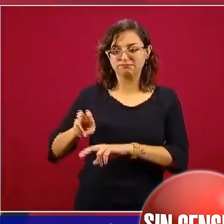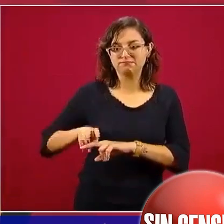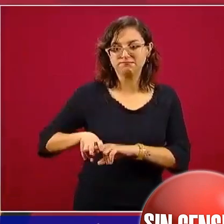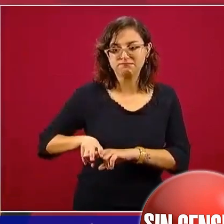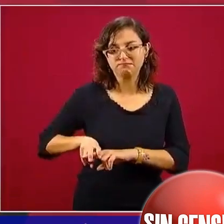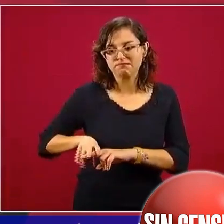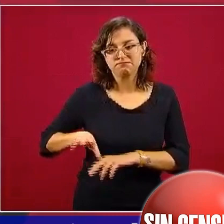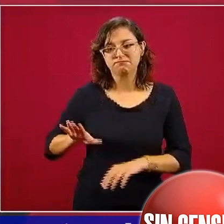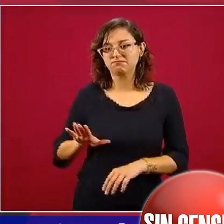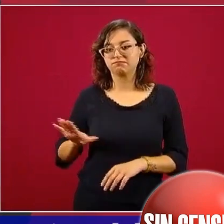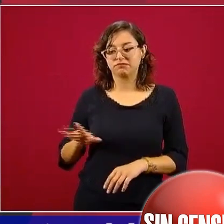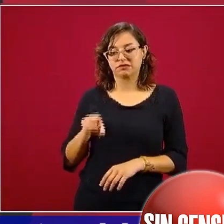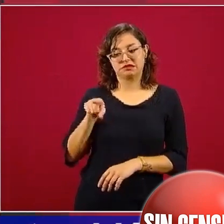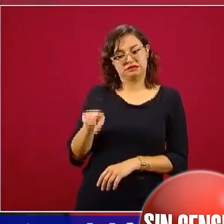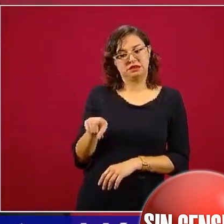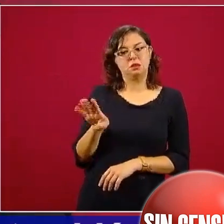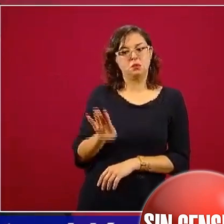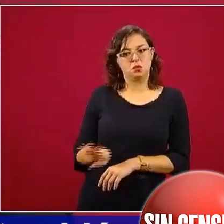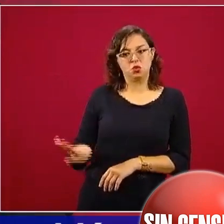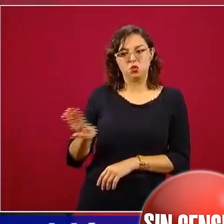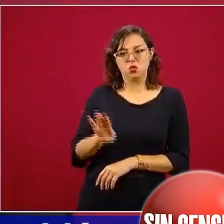sostuvo que estaba embrujada.